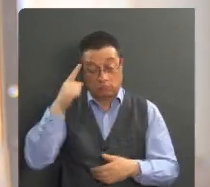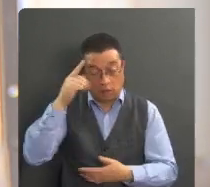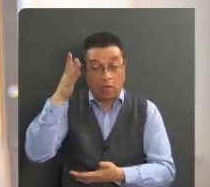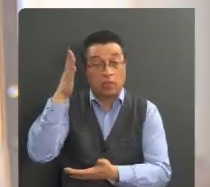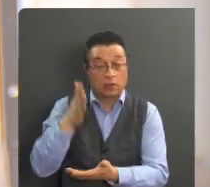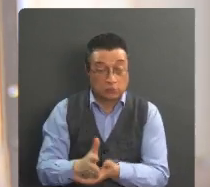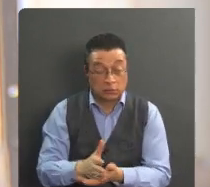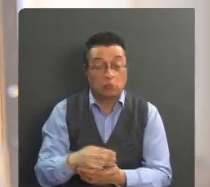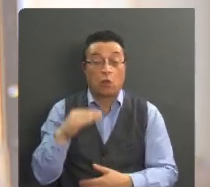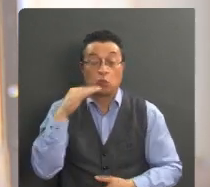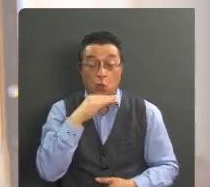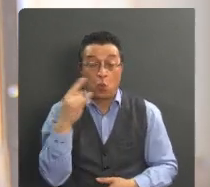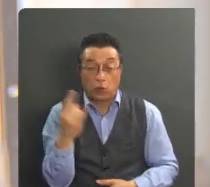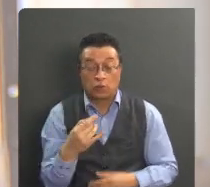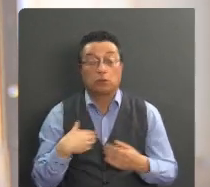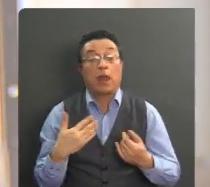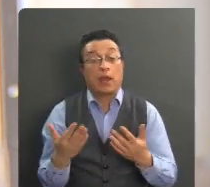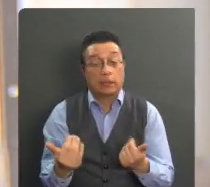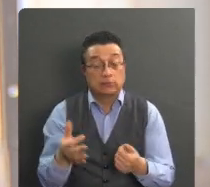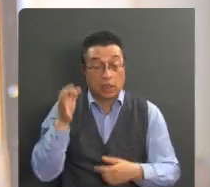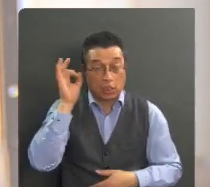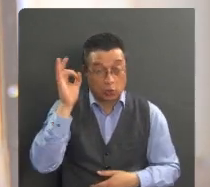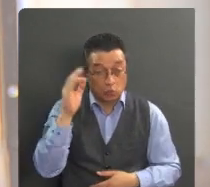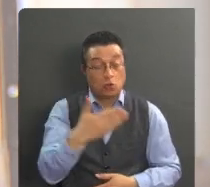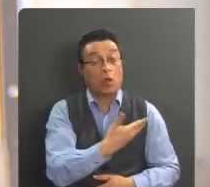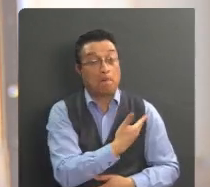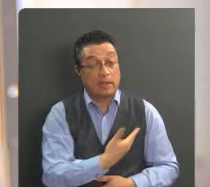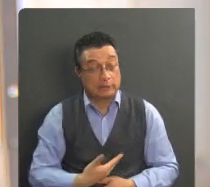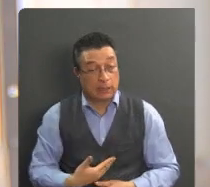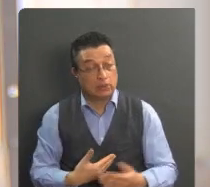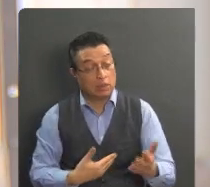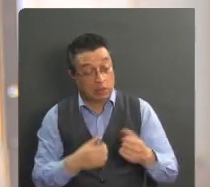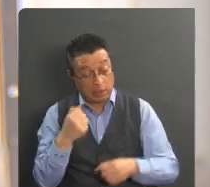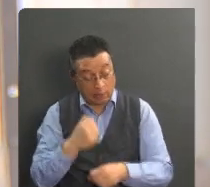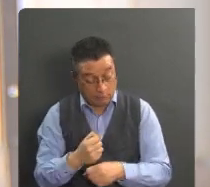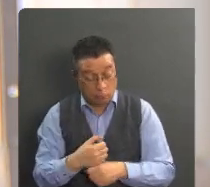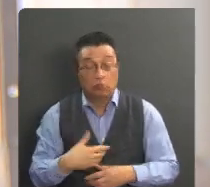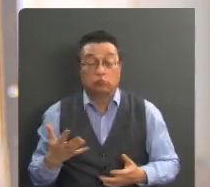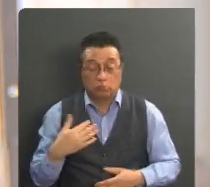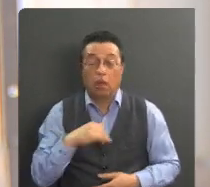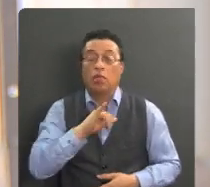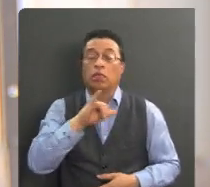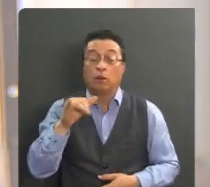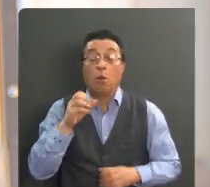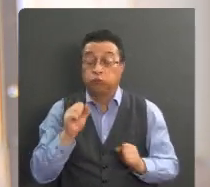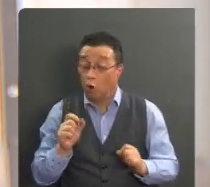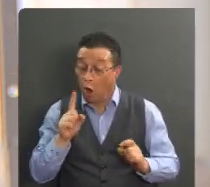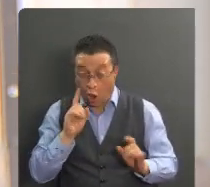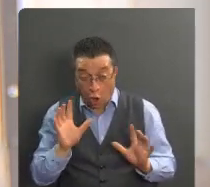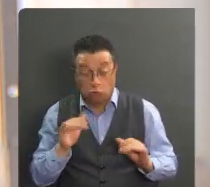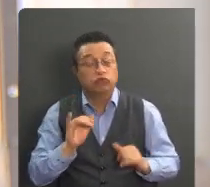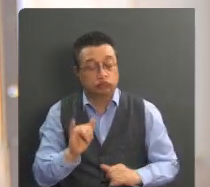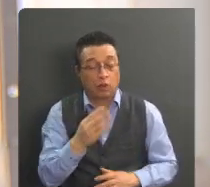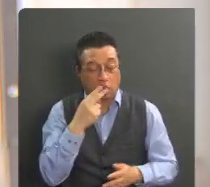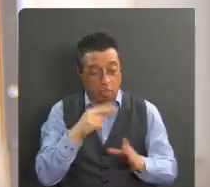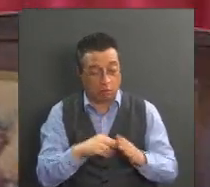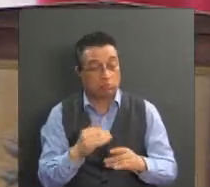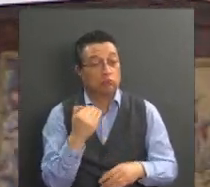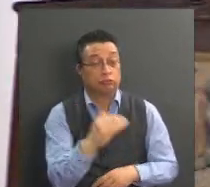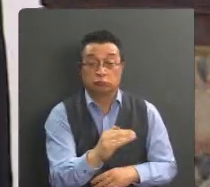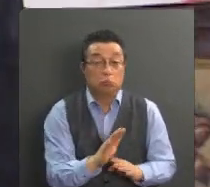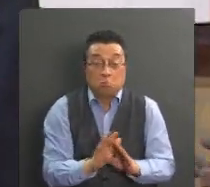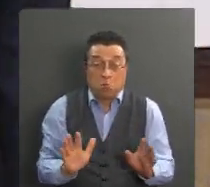es urgente o sea necesario una reunión con el presidente, una reunión de trabajo, lo haremos solicitar mediante las conductas